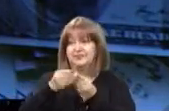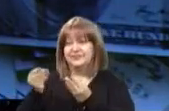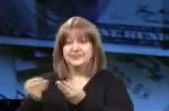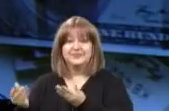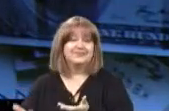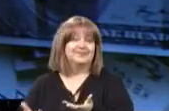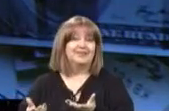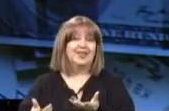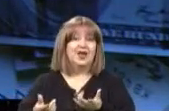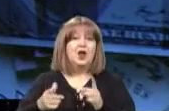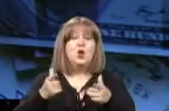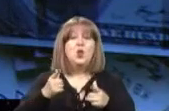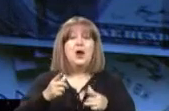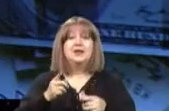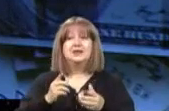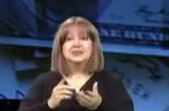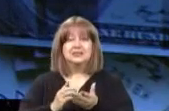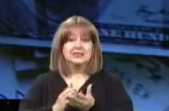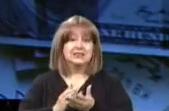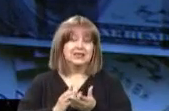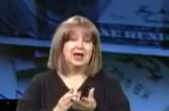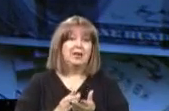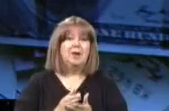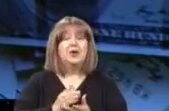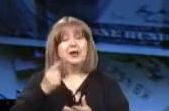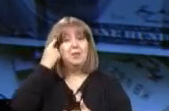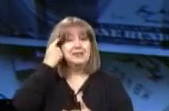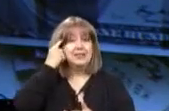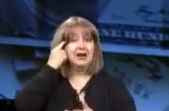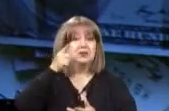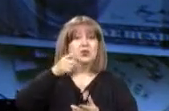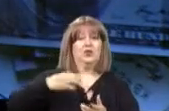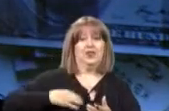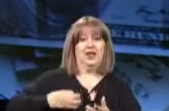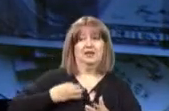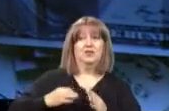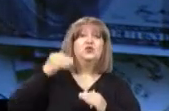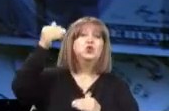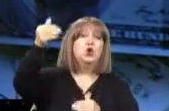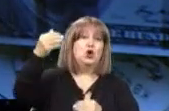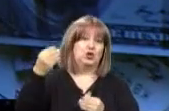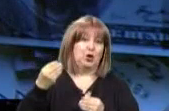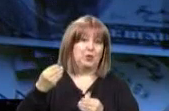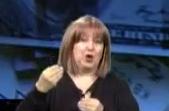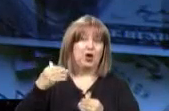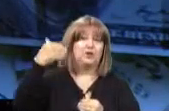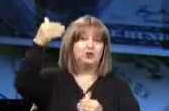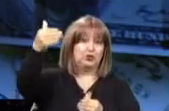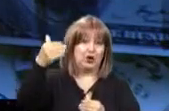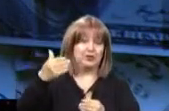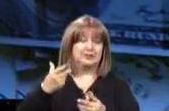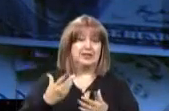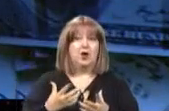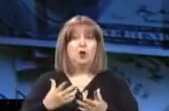por vida activos laboralmente, ¿no? Claro, hay que pensar. O sea, entonces, ¿cómo vamos a hacer el día de mañana para mantener el nivel de vida que tenemos sí. o